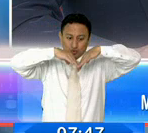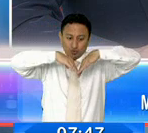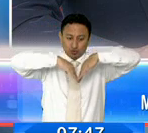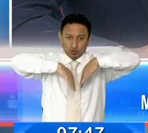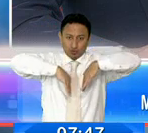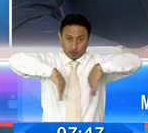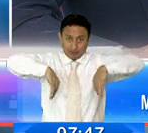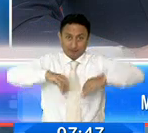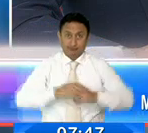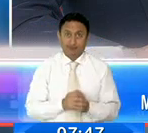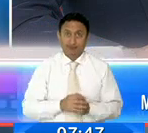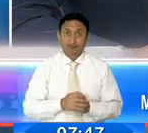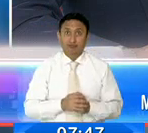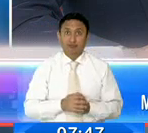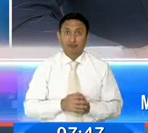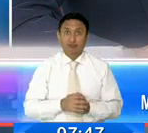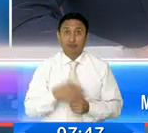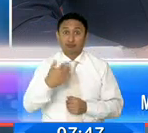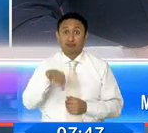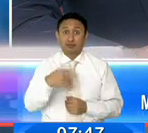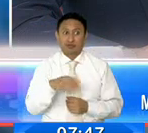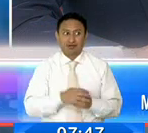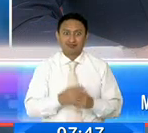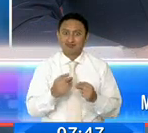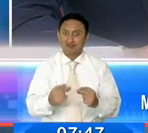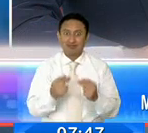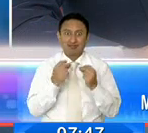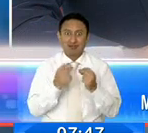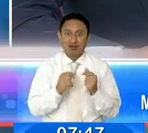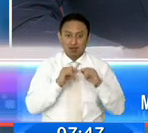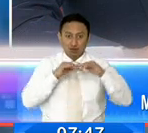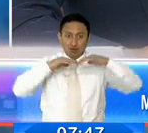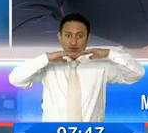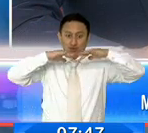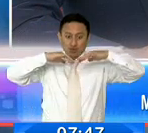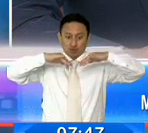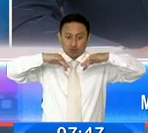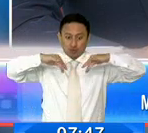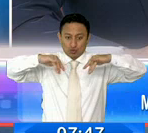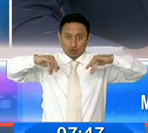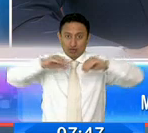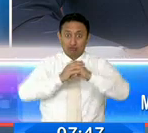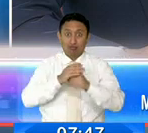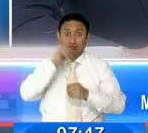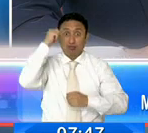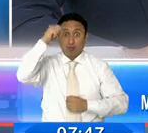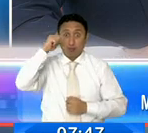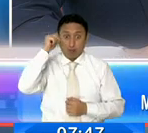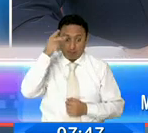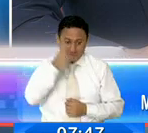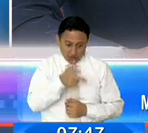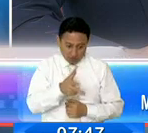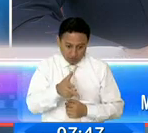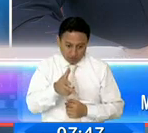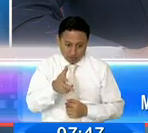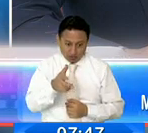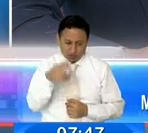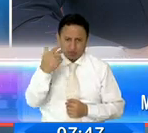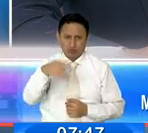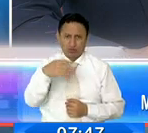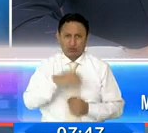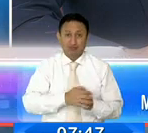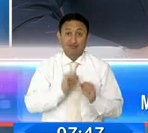acercándose con una fuerza increíble, unos videos maravillosos de se pudieron hacer con